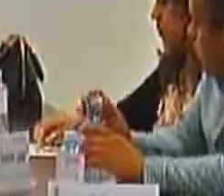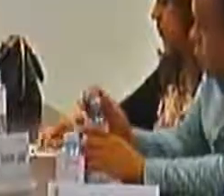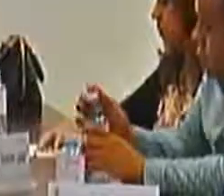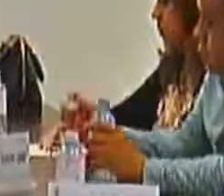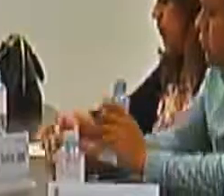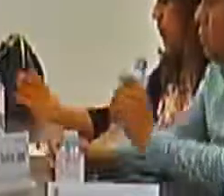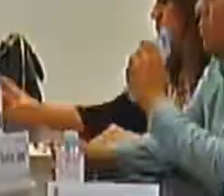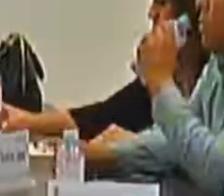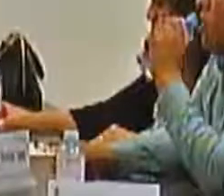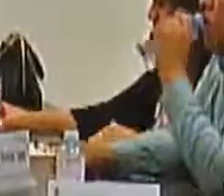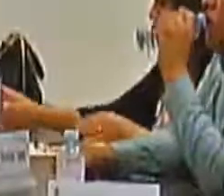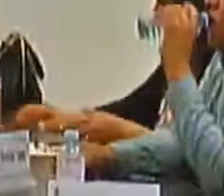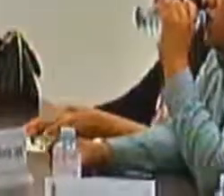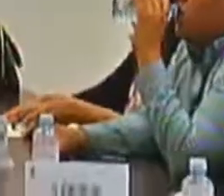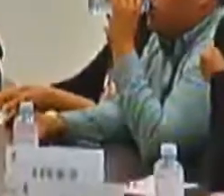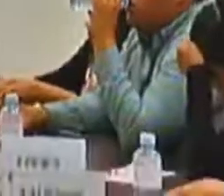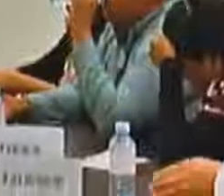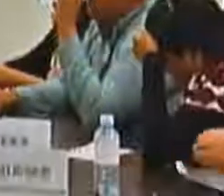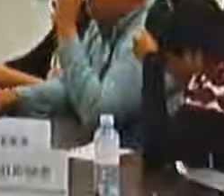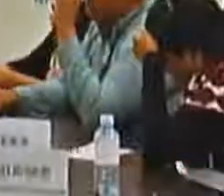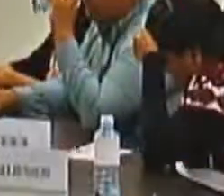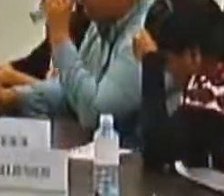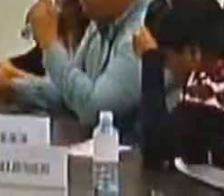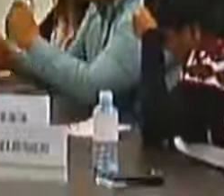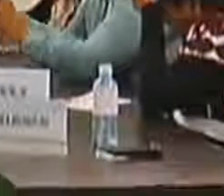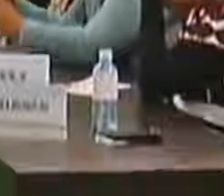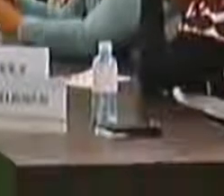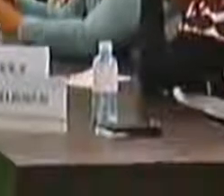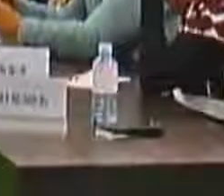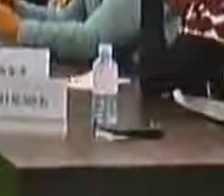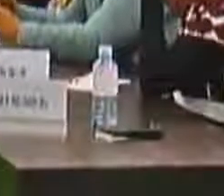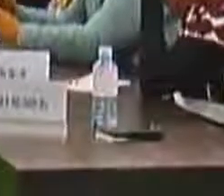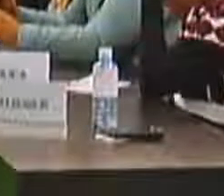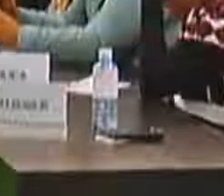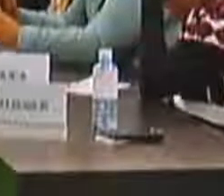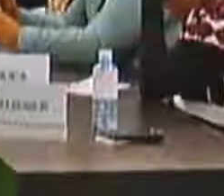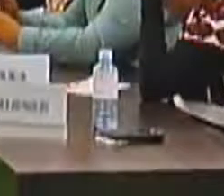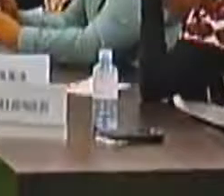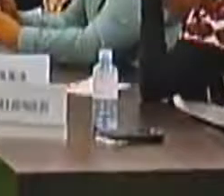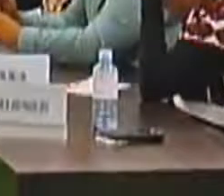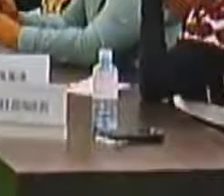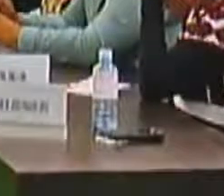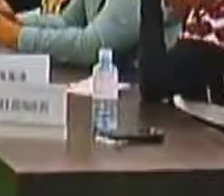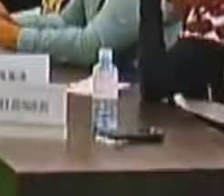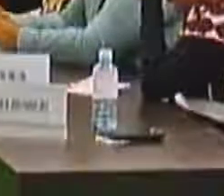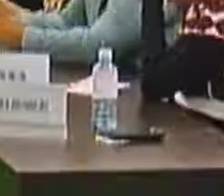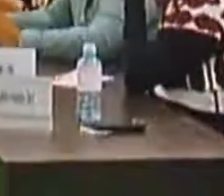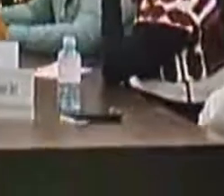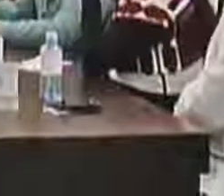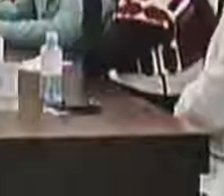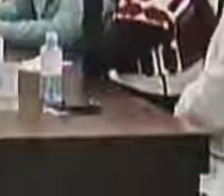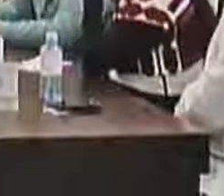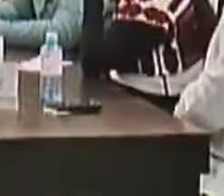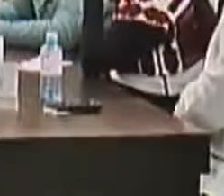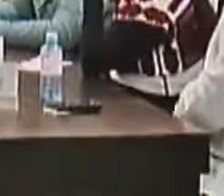de esta 66ª legislatura esta comisión de agricultura agradece la distinguida participación del licenciado sergio